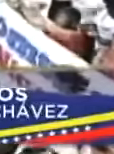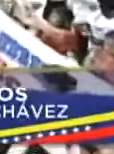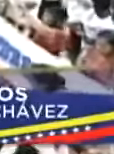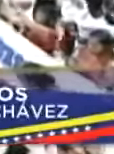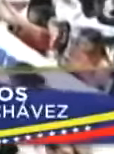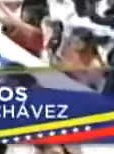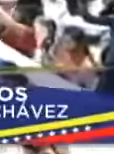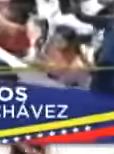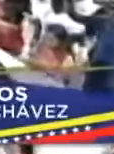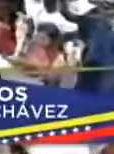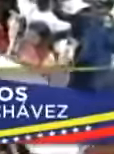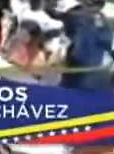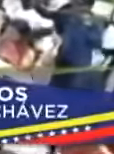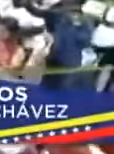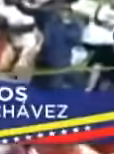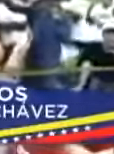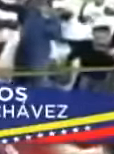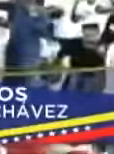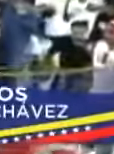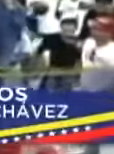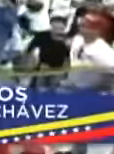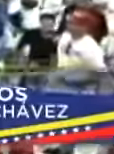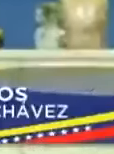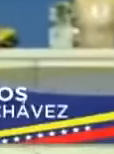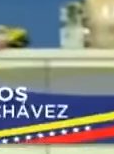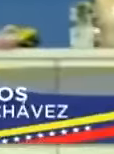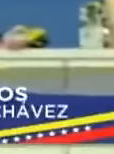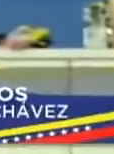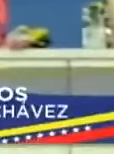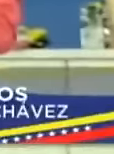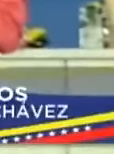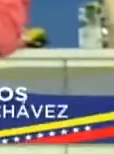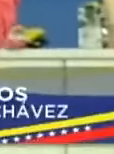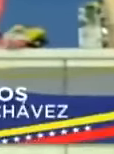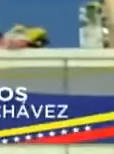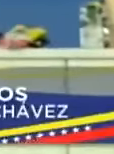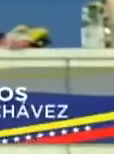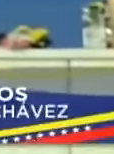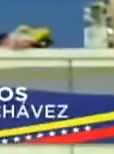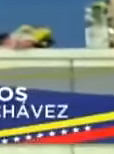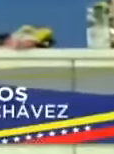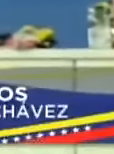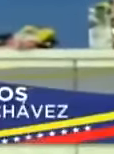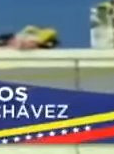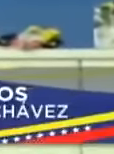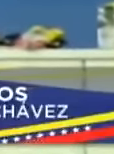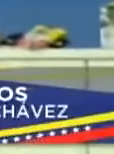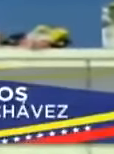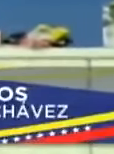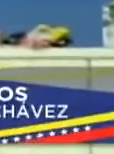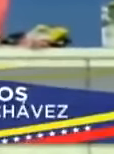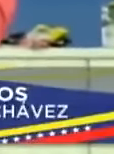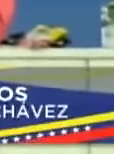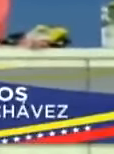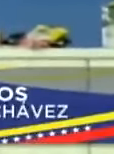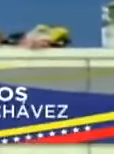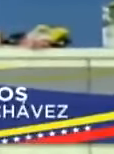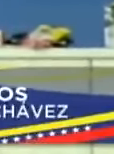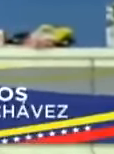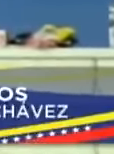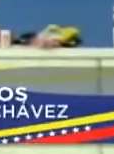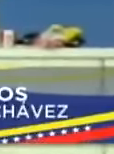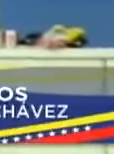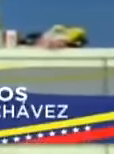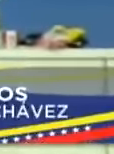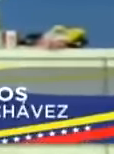Además, lo decía el comandante Hugo Chávez, derribar el Estado burgués, capitalista y transitar la construcción del Estado socialista,